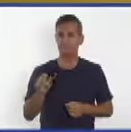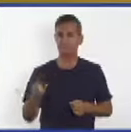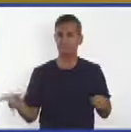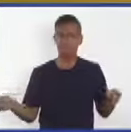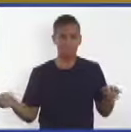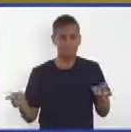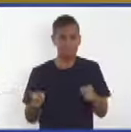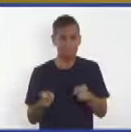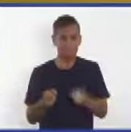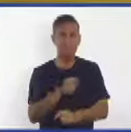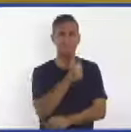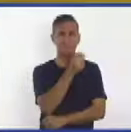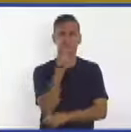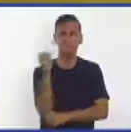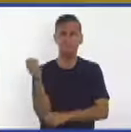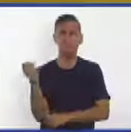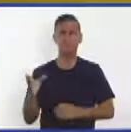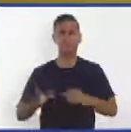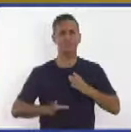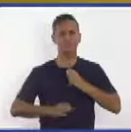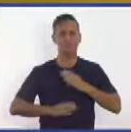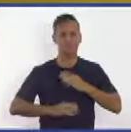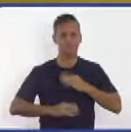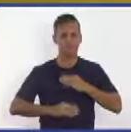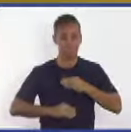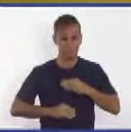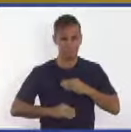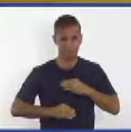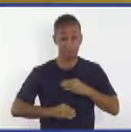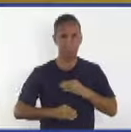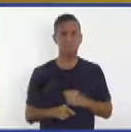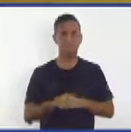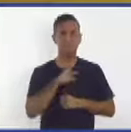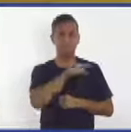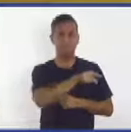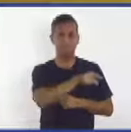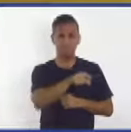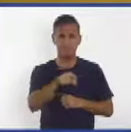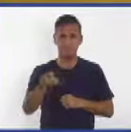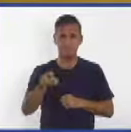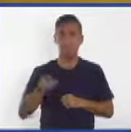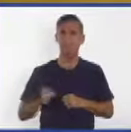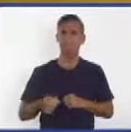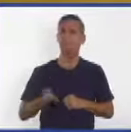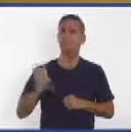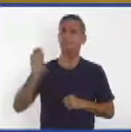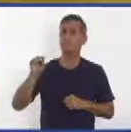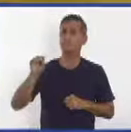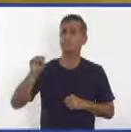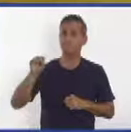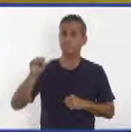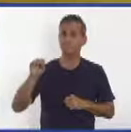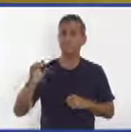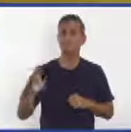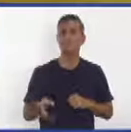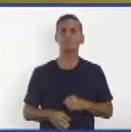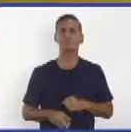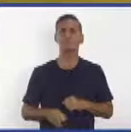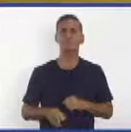de las escuelas pedagógicas nuestros dignos maestros a ellos les decimos que